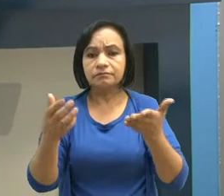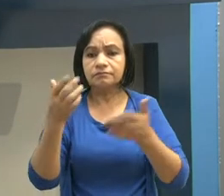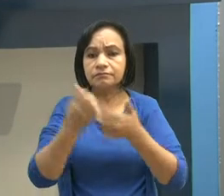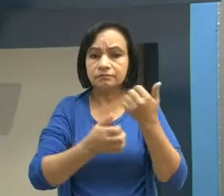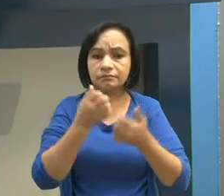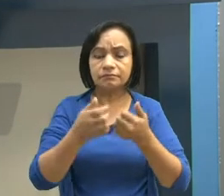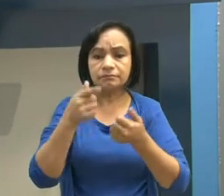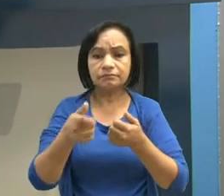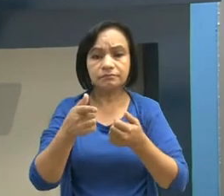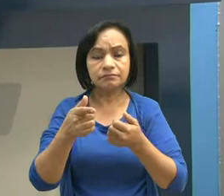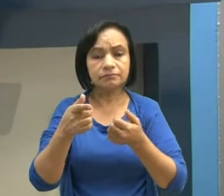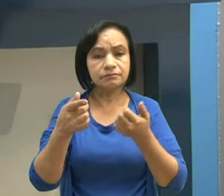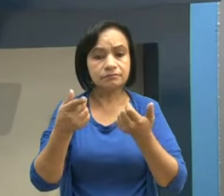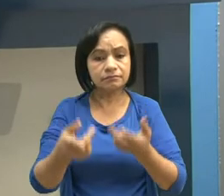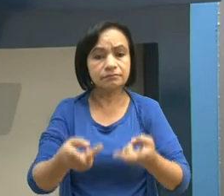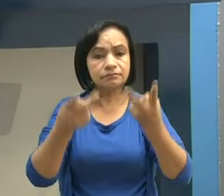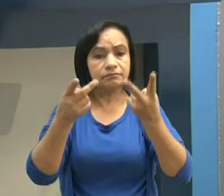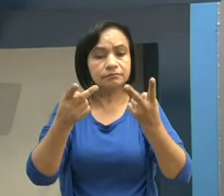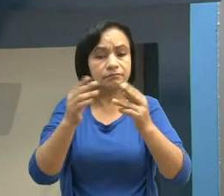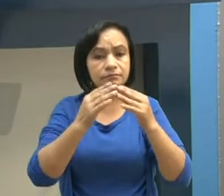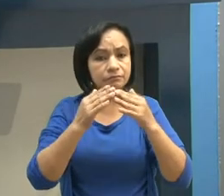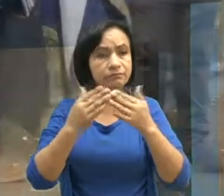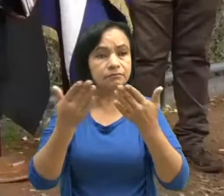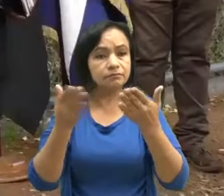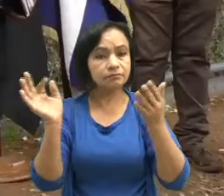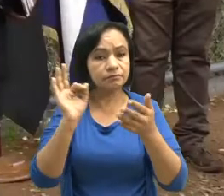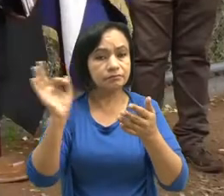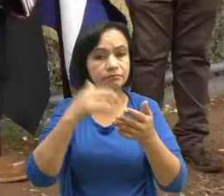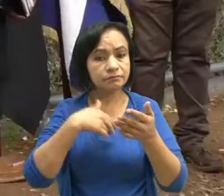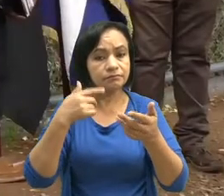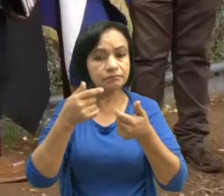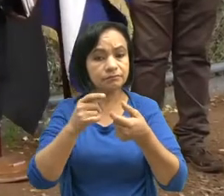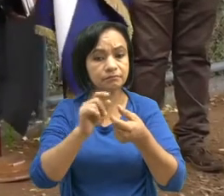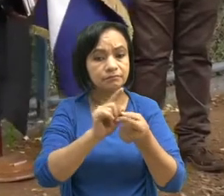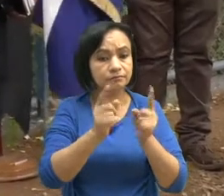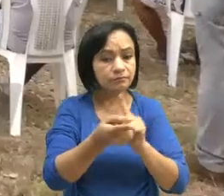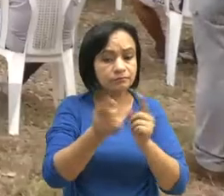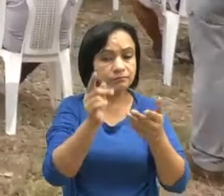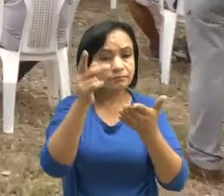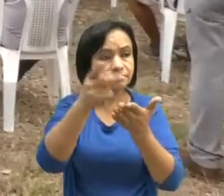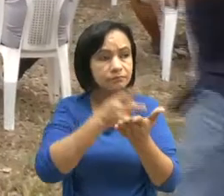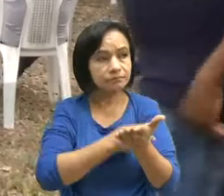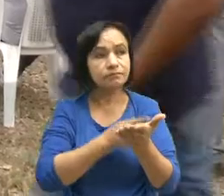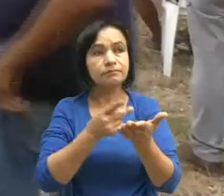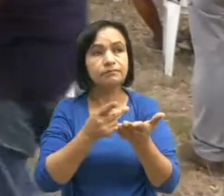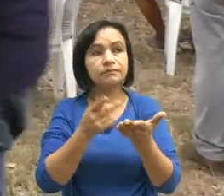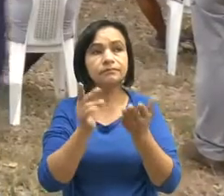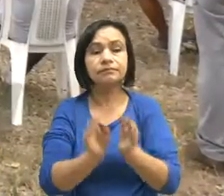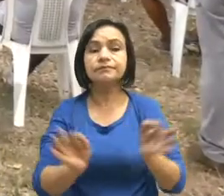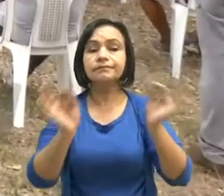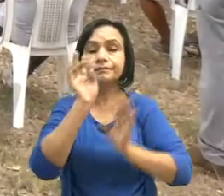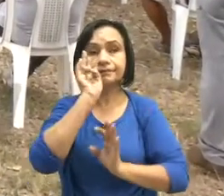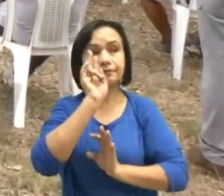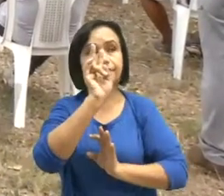afectar el desenvolvimiento normal de la vida en esa comunidad y de esa forma nosotros adecuar el proyecto. Nosotros tenemos un elemento, ahí podemos